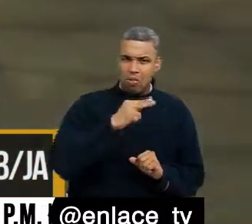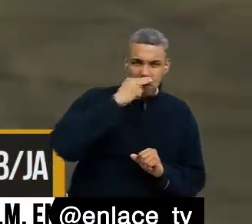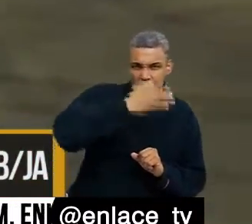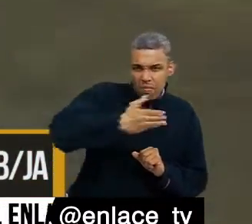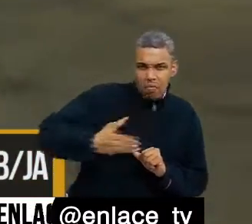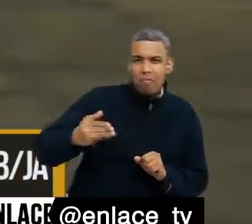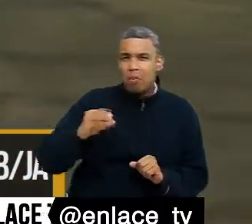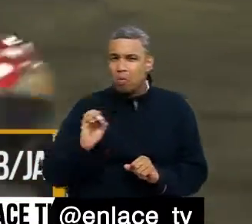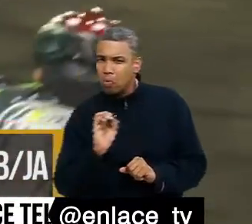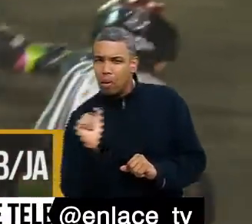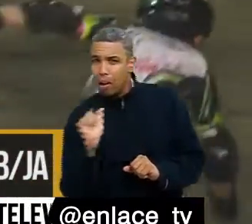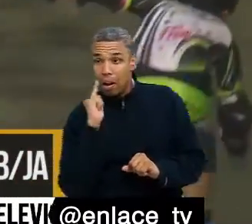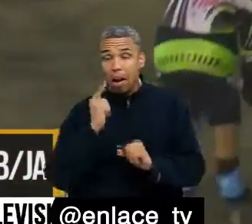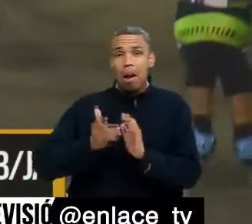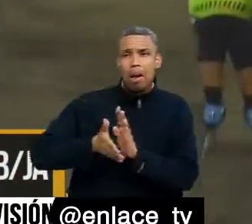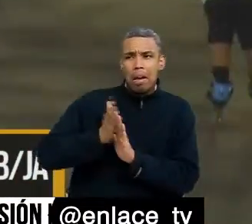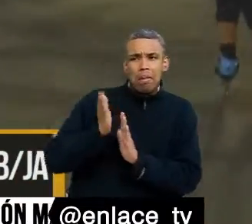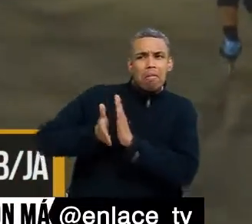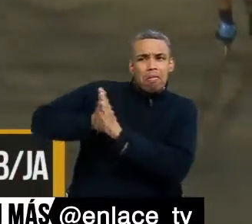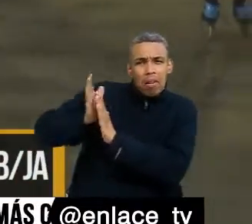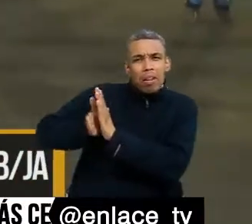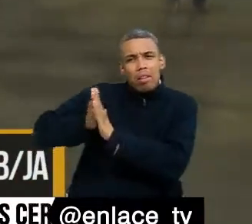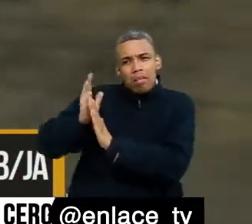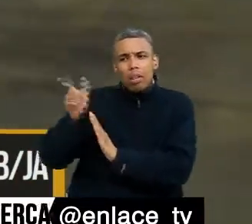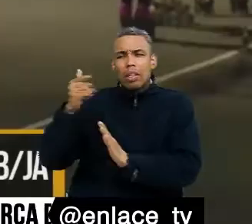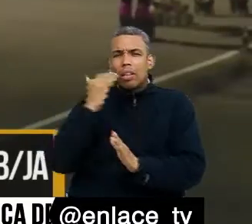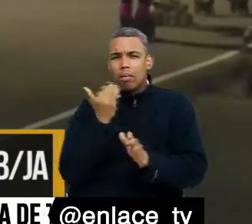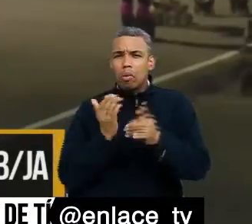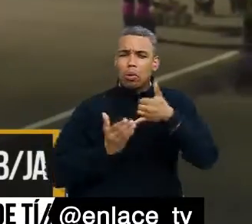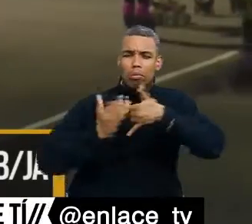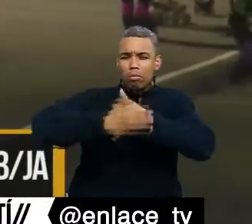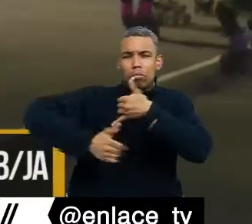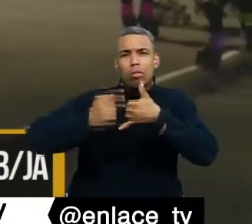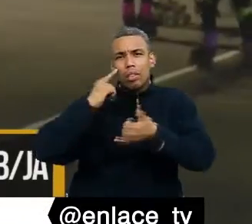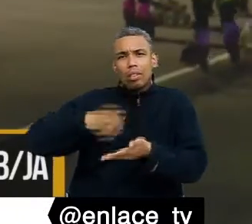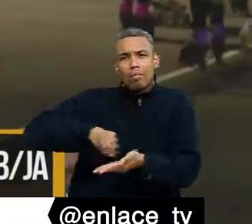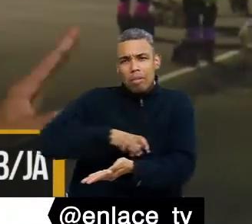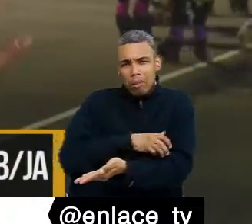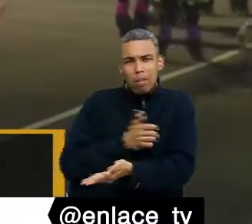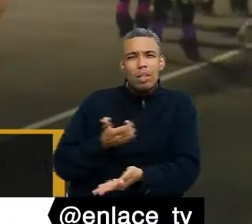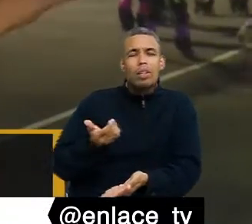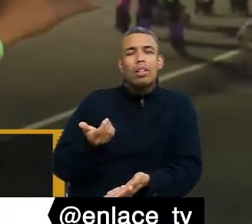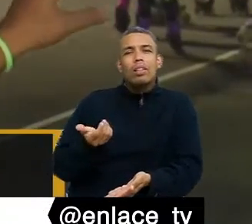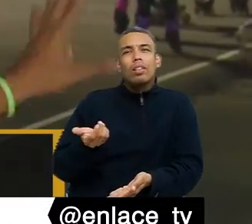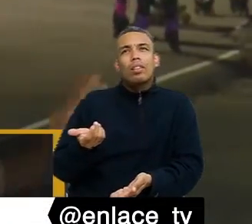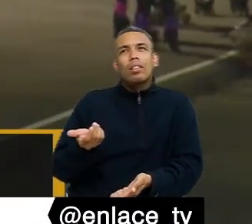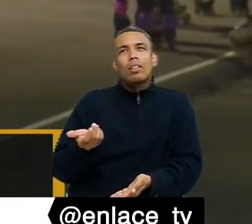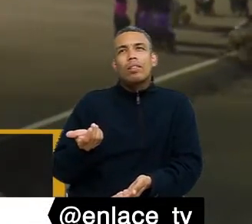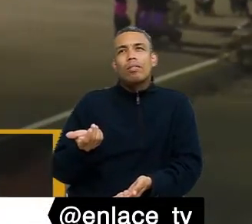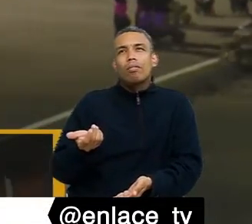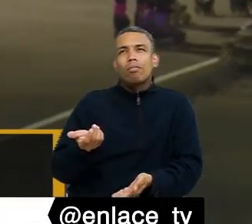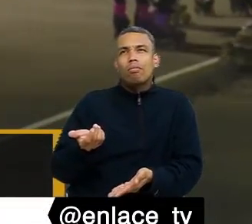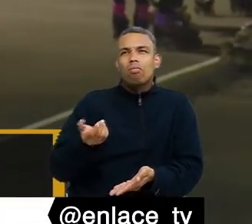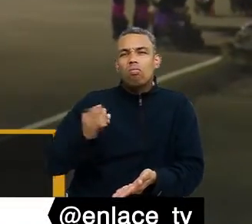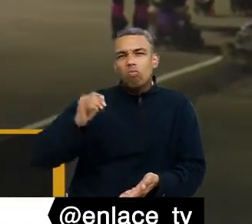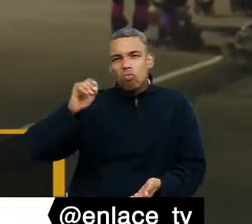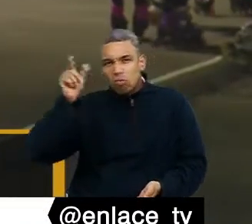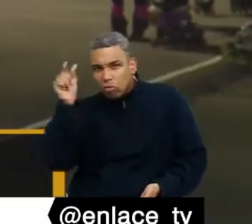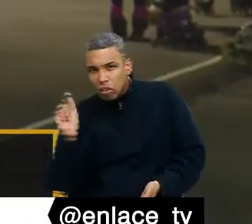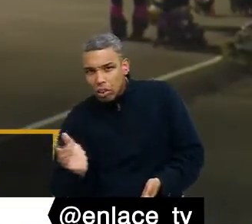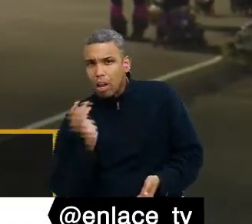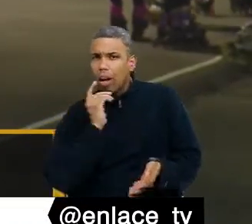San Alberto, San Martín, en el Cesar y Sabanetorra acá en Santander, y los de acá de Puerto Berrío,